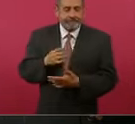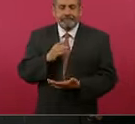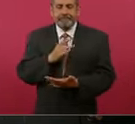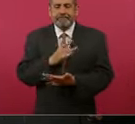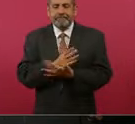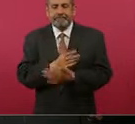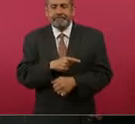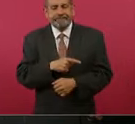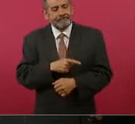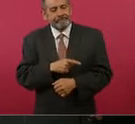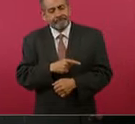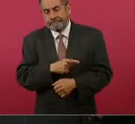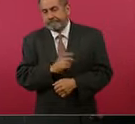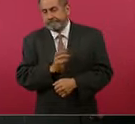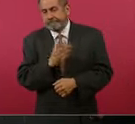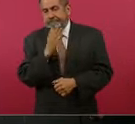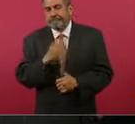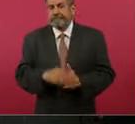Todo lo que